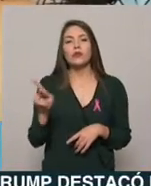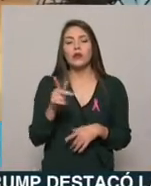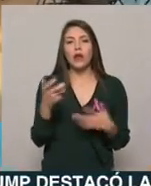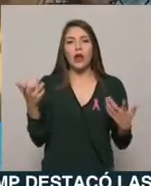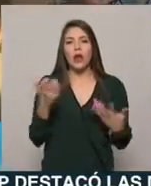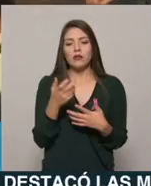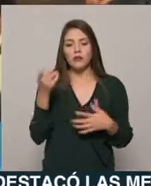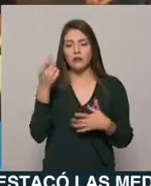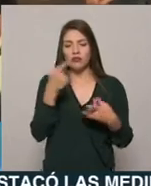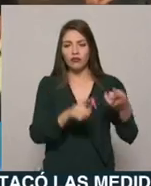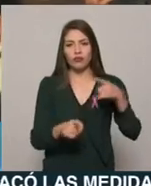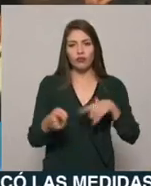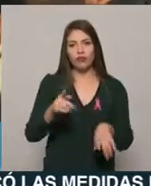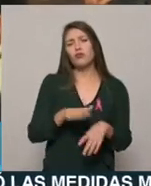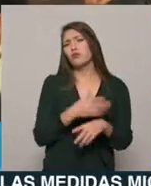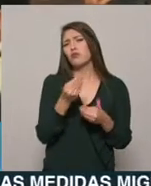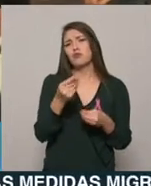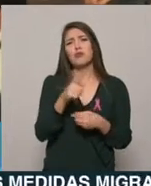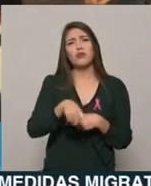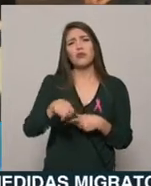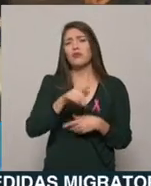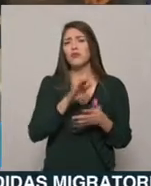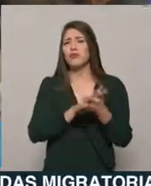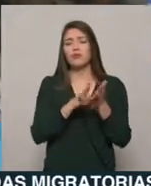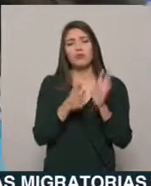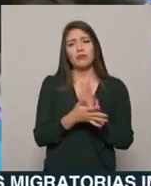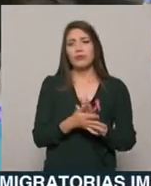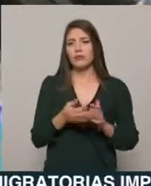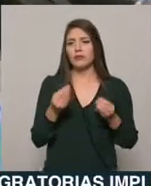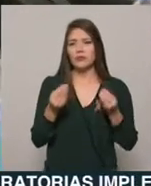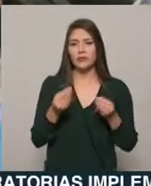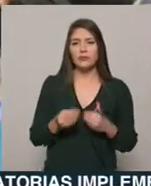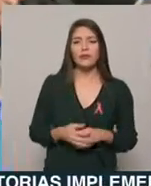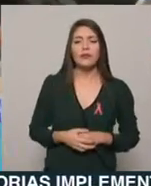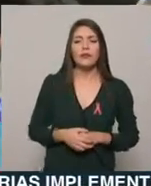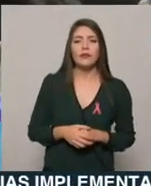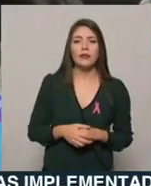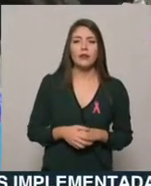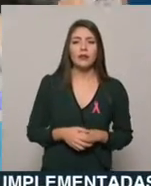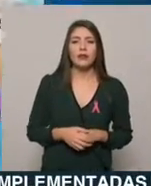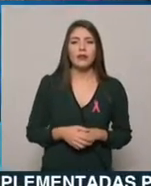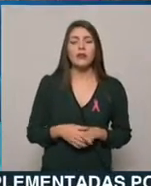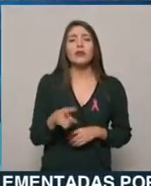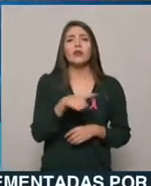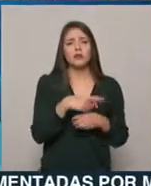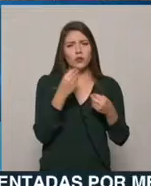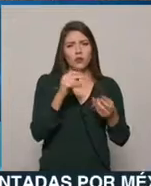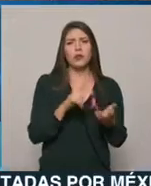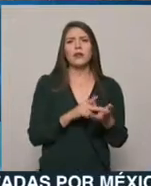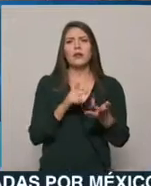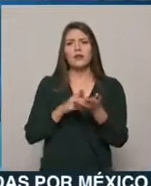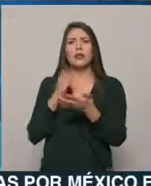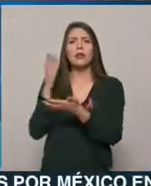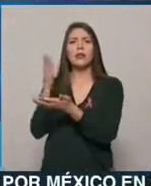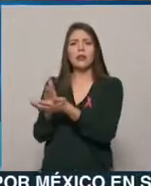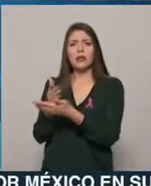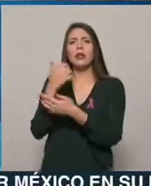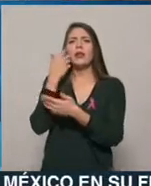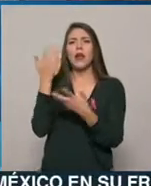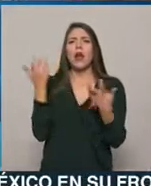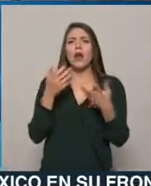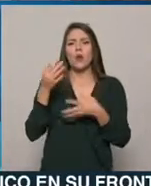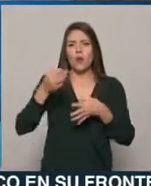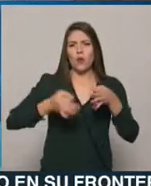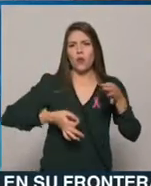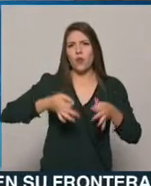son corruptos. Precisamente los disidentes pues se acercaron en diferentes ocasiones a las instalaciones a pedir un juicio político, además,